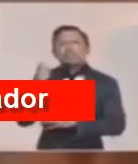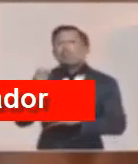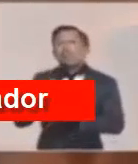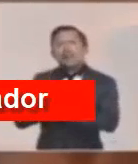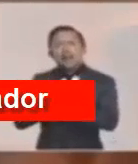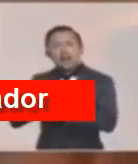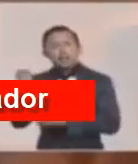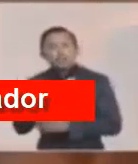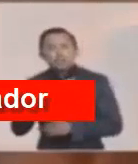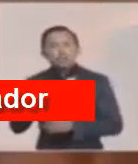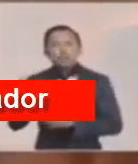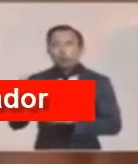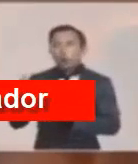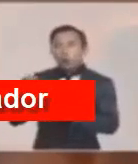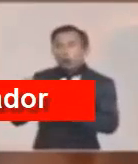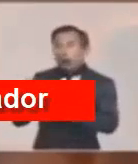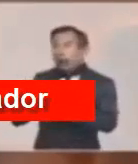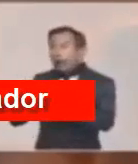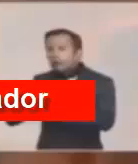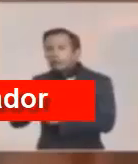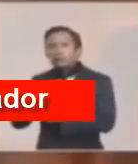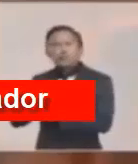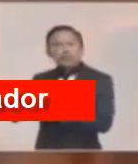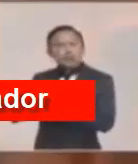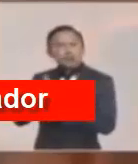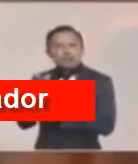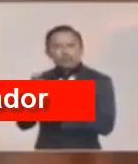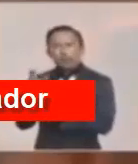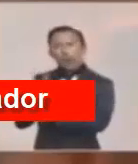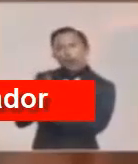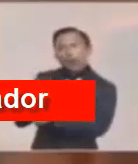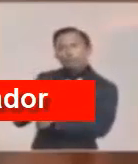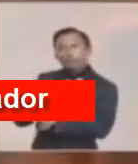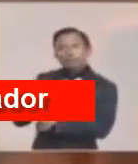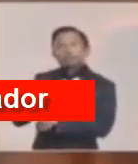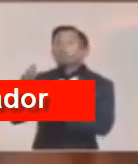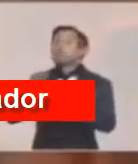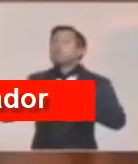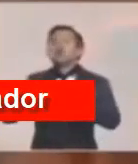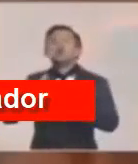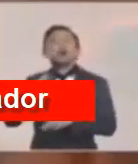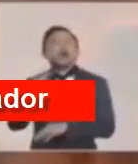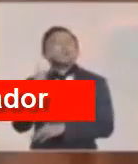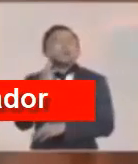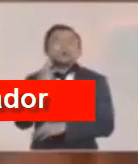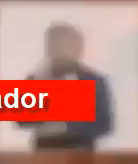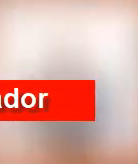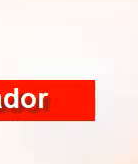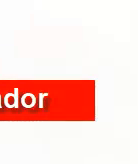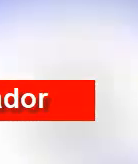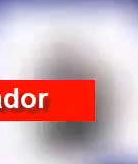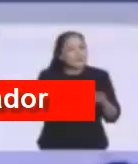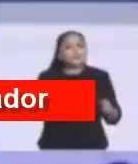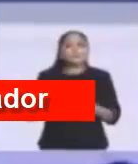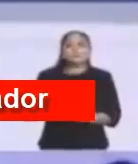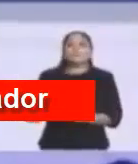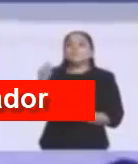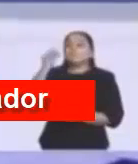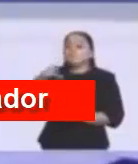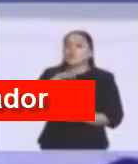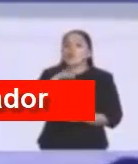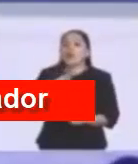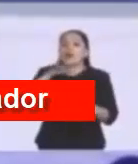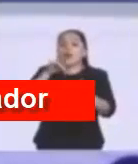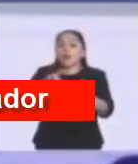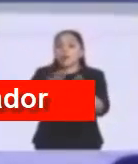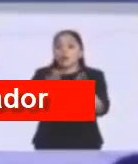criminales, que no tiene nada que ver con eso, que tiene que ver con crear condiciones para poder hacer